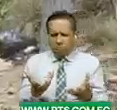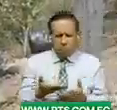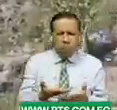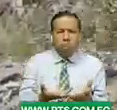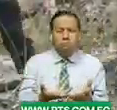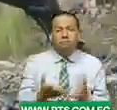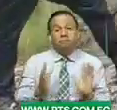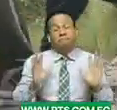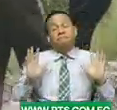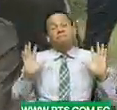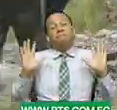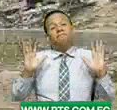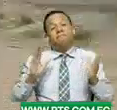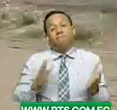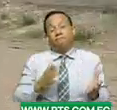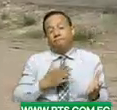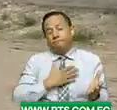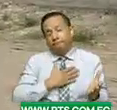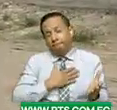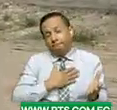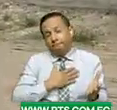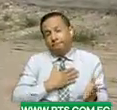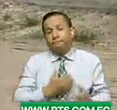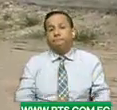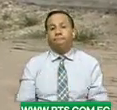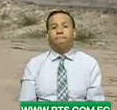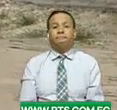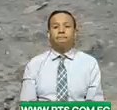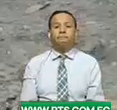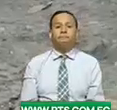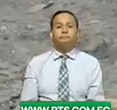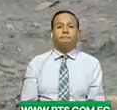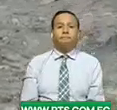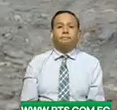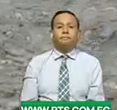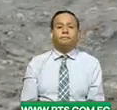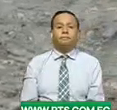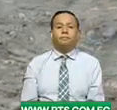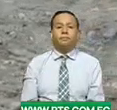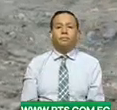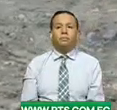que tuvo un infausto final. En Chimborazo informó.